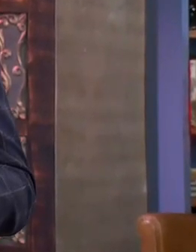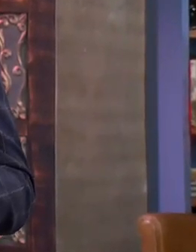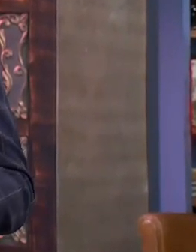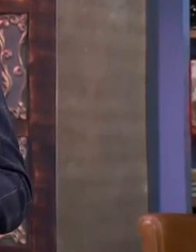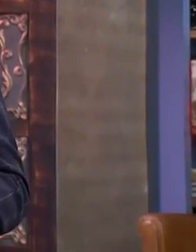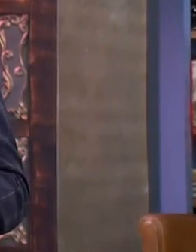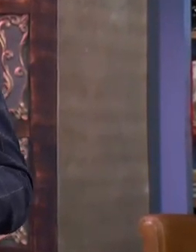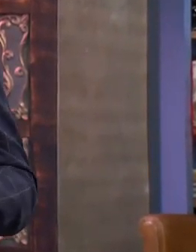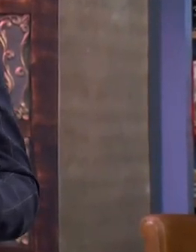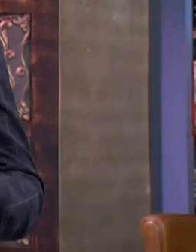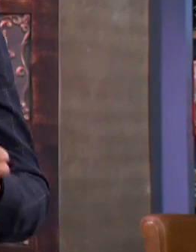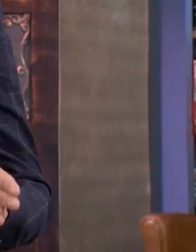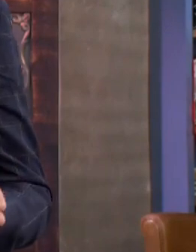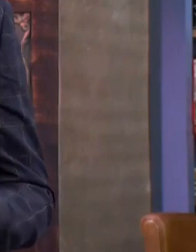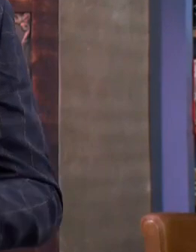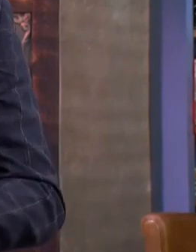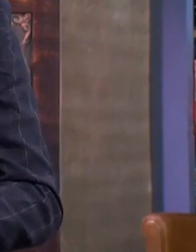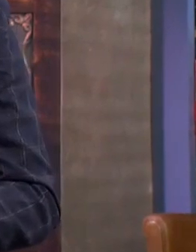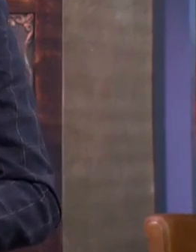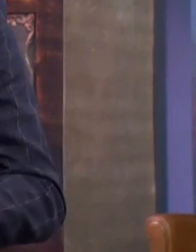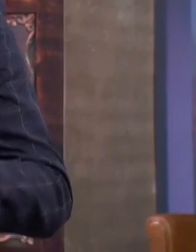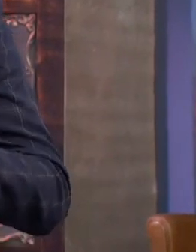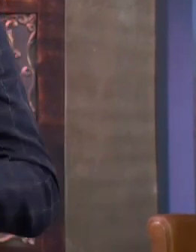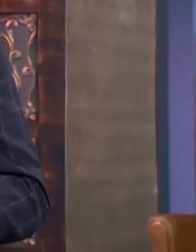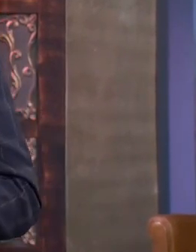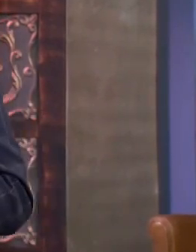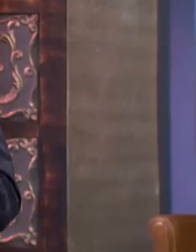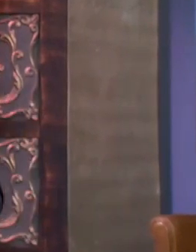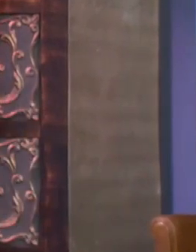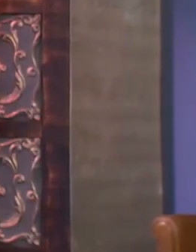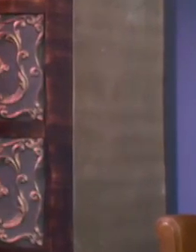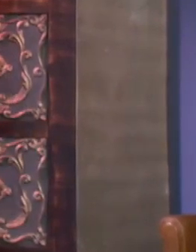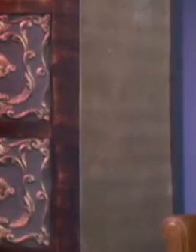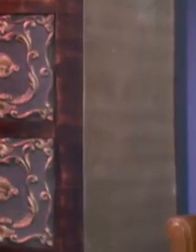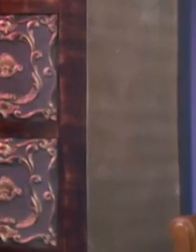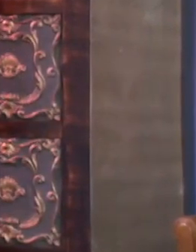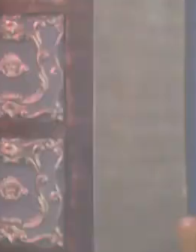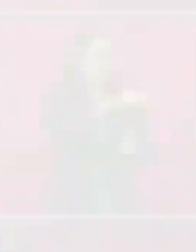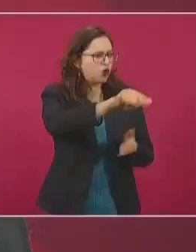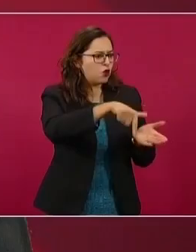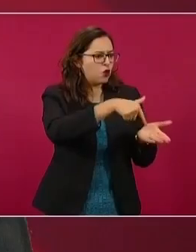que el aumento de contagios de COVID en menores ocurrió en el periodo de vacaciones.